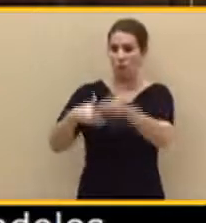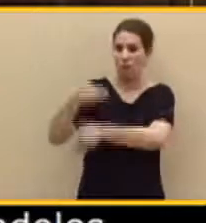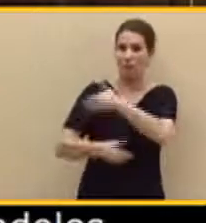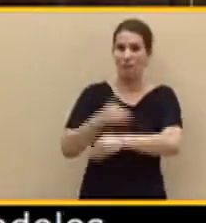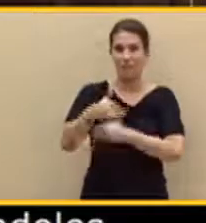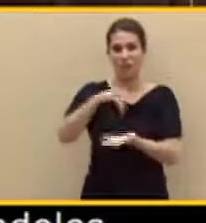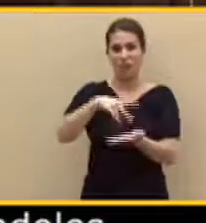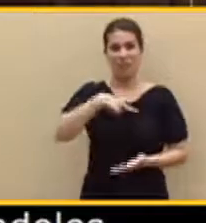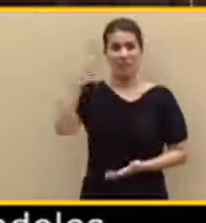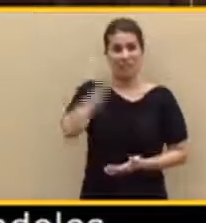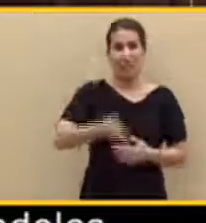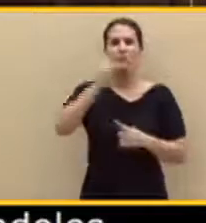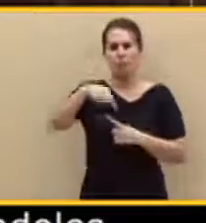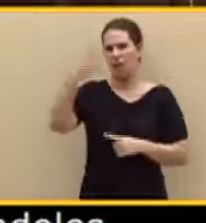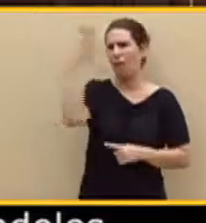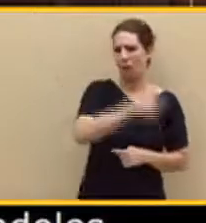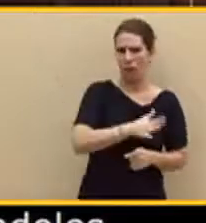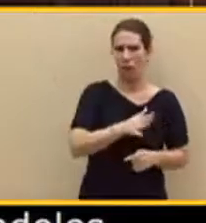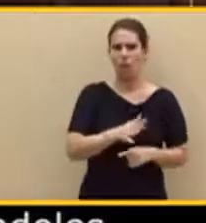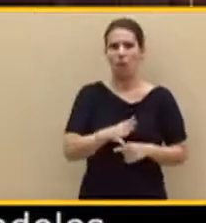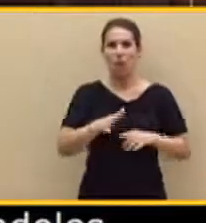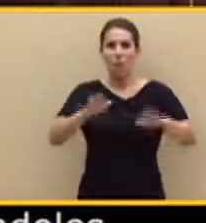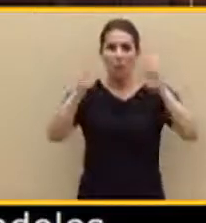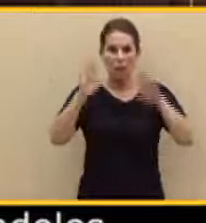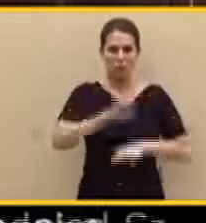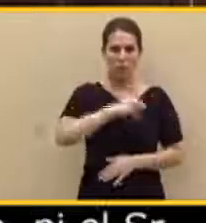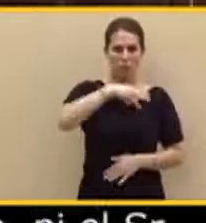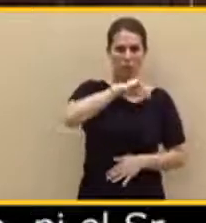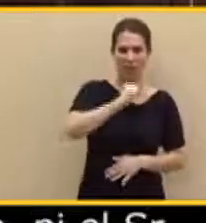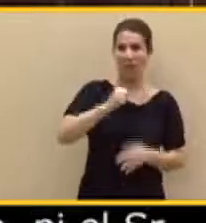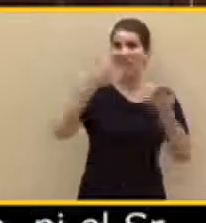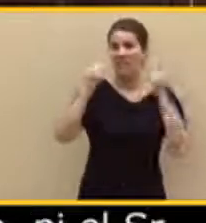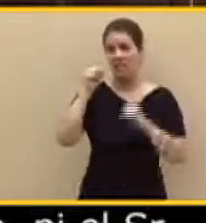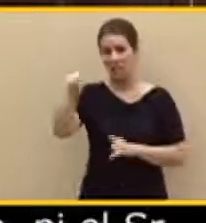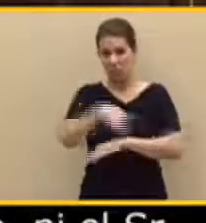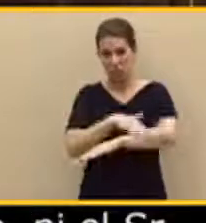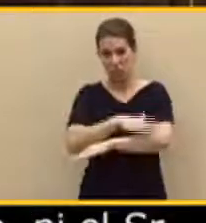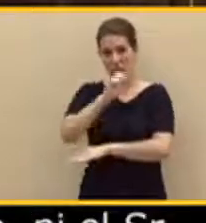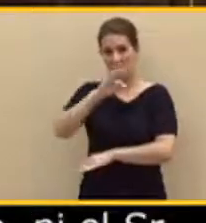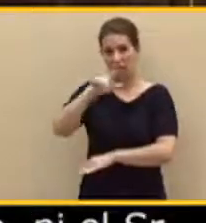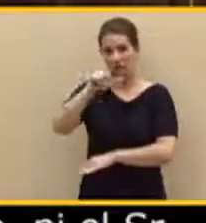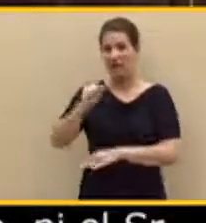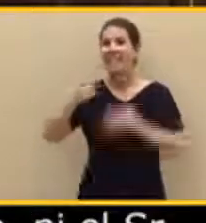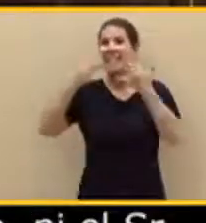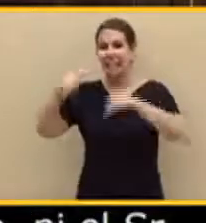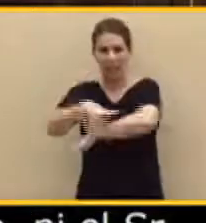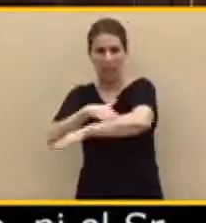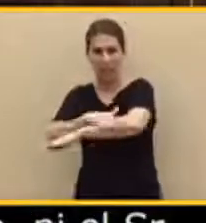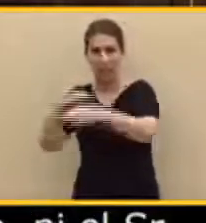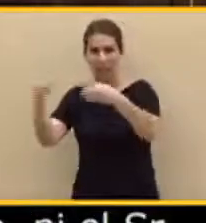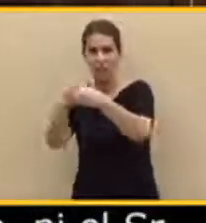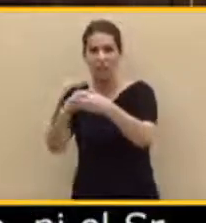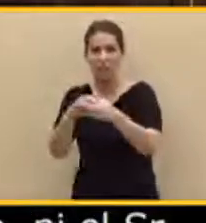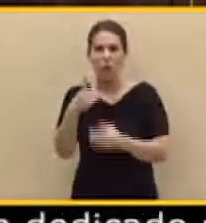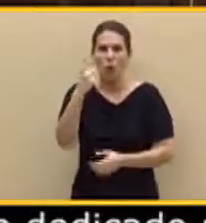intolerables presiones. Y, sin embargo, ni el señor Maza, ni usted, ministro Catalá, ni el Ejecutivo han dedicado ni un minuto de su tiempo a ver qué está